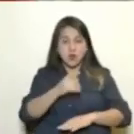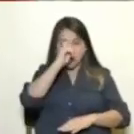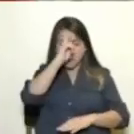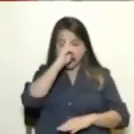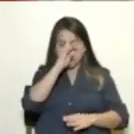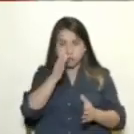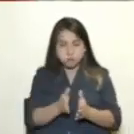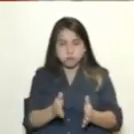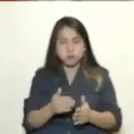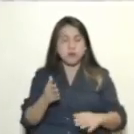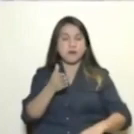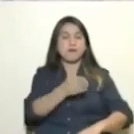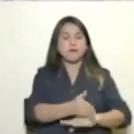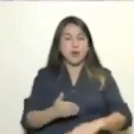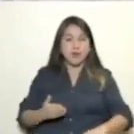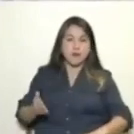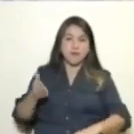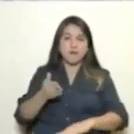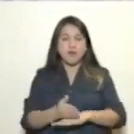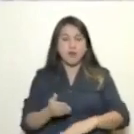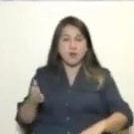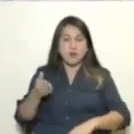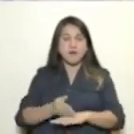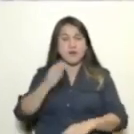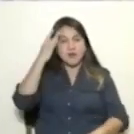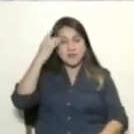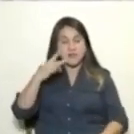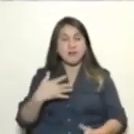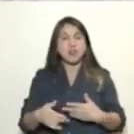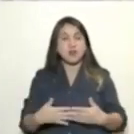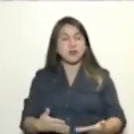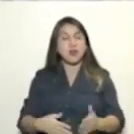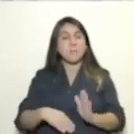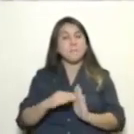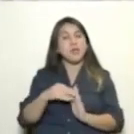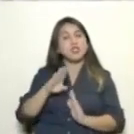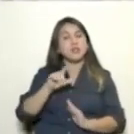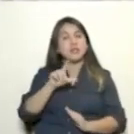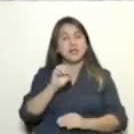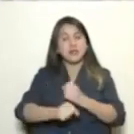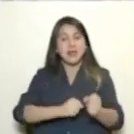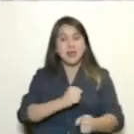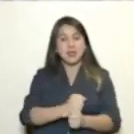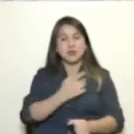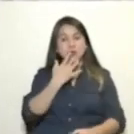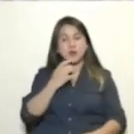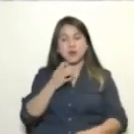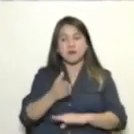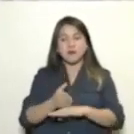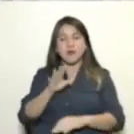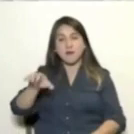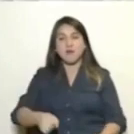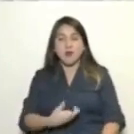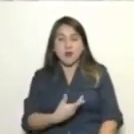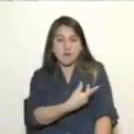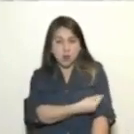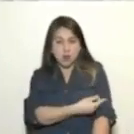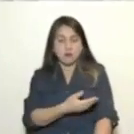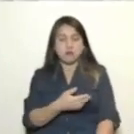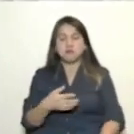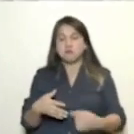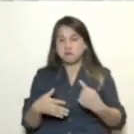cuáles son los niños, dónde están. Y saben dónde están los mayores de 70 años, porque van todos a buscar la vacuna del flu.